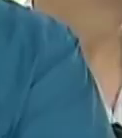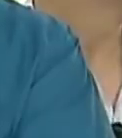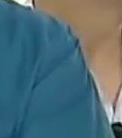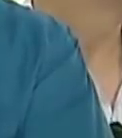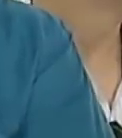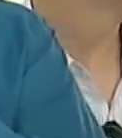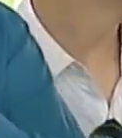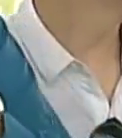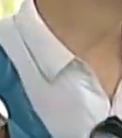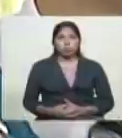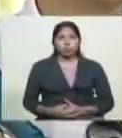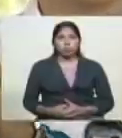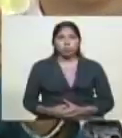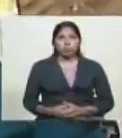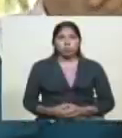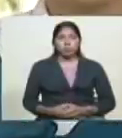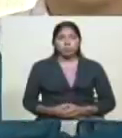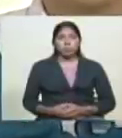1:01 p.m.